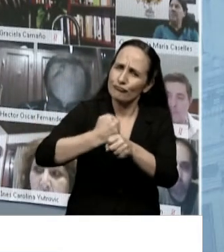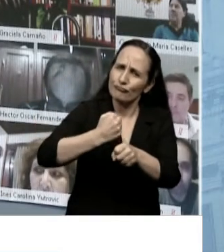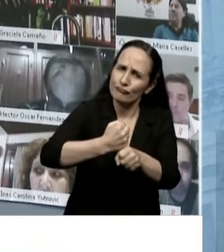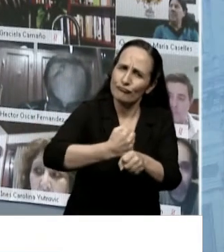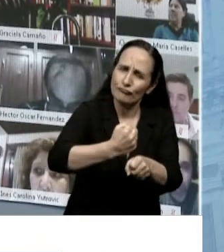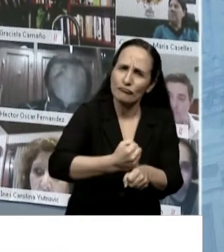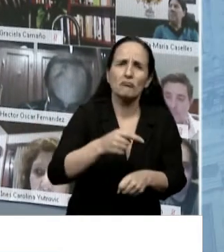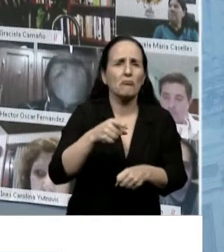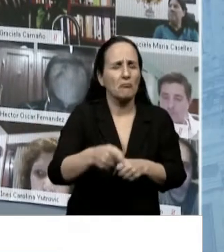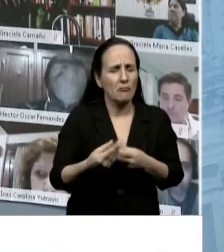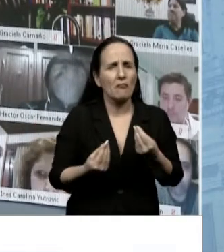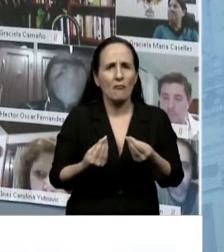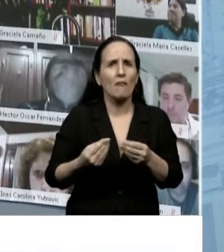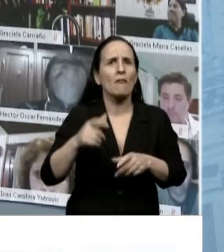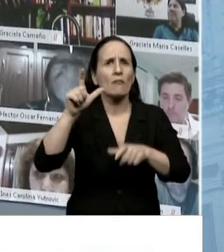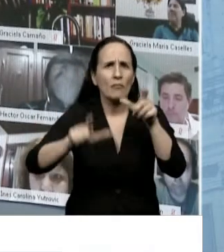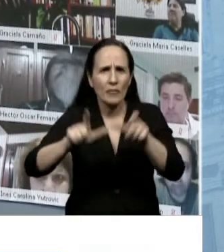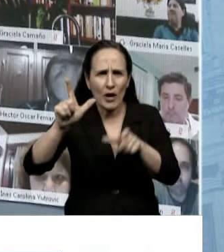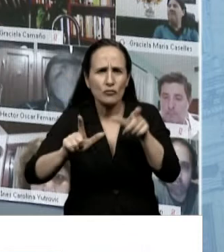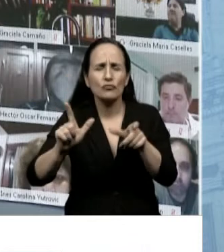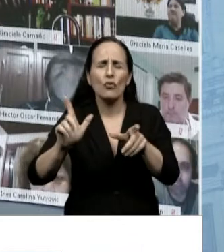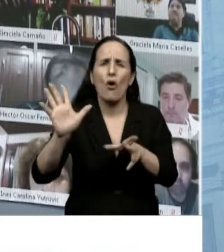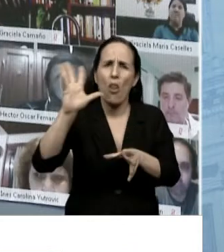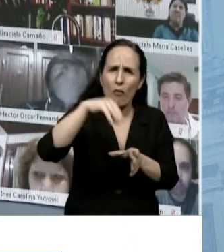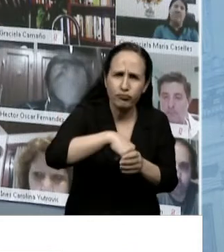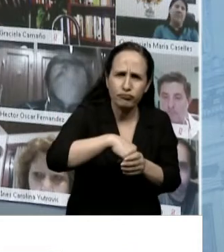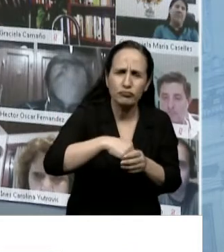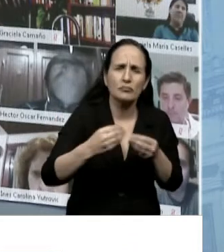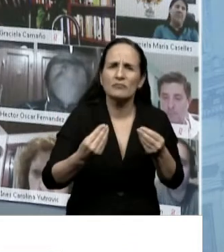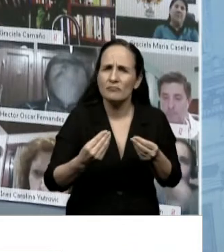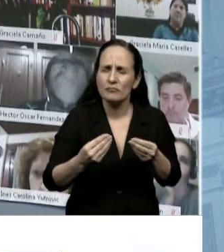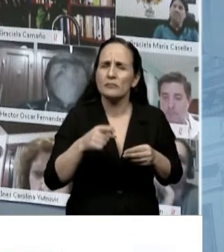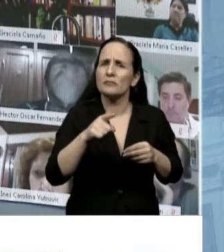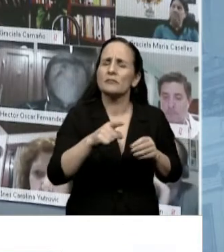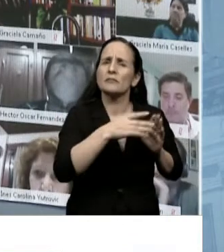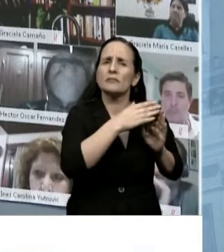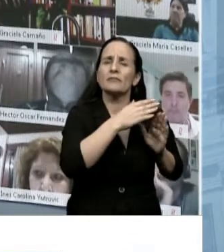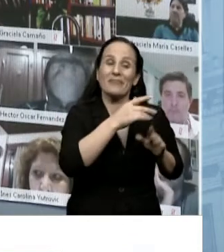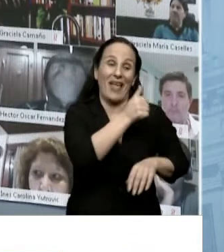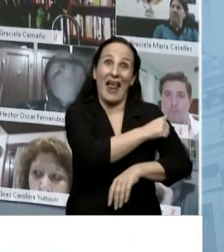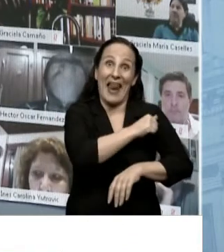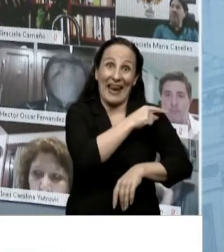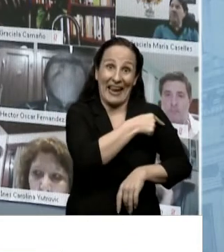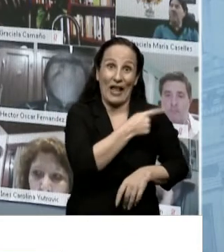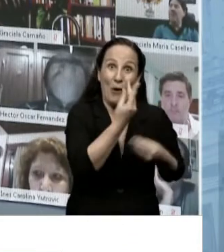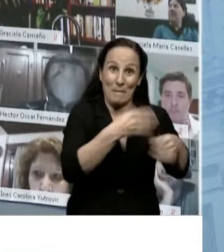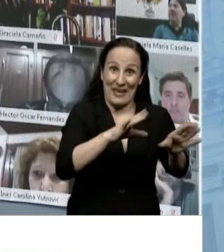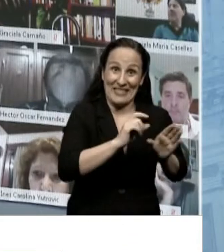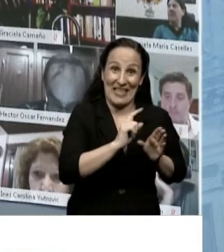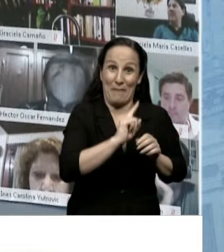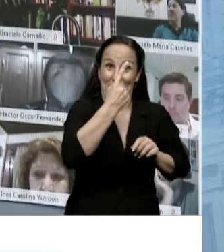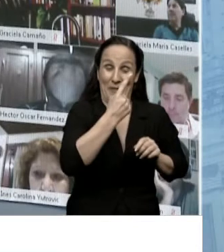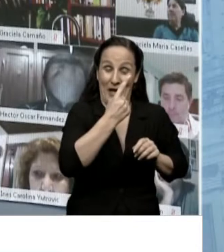y participación que parte desde Río +20 y que la Argentina